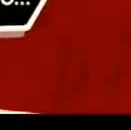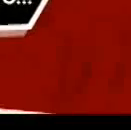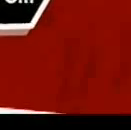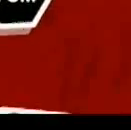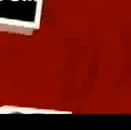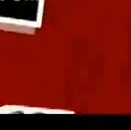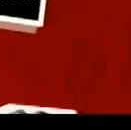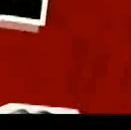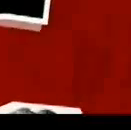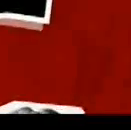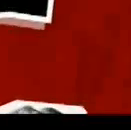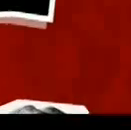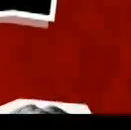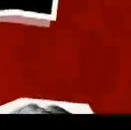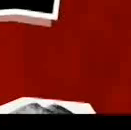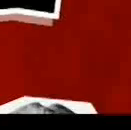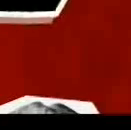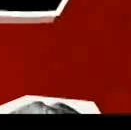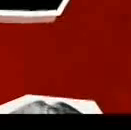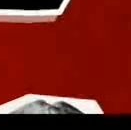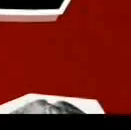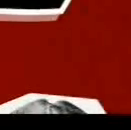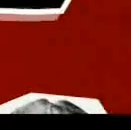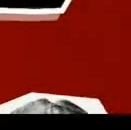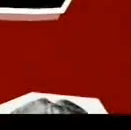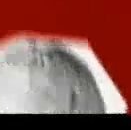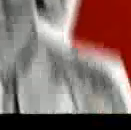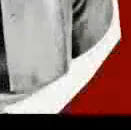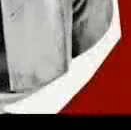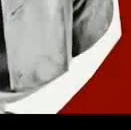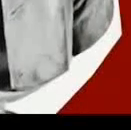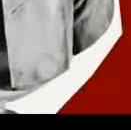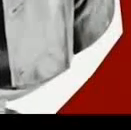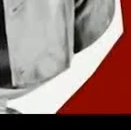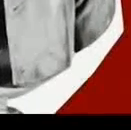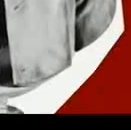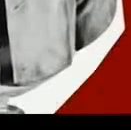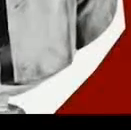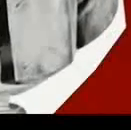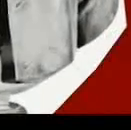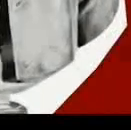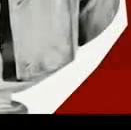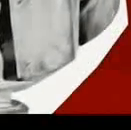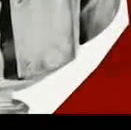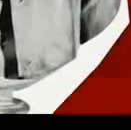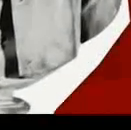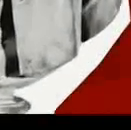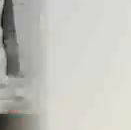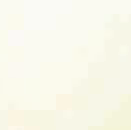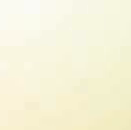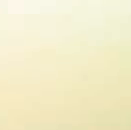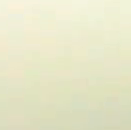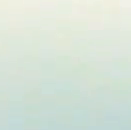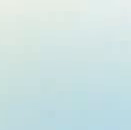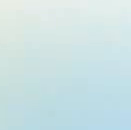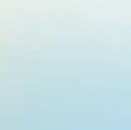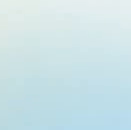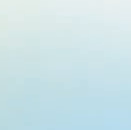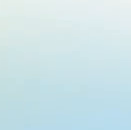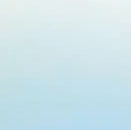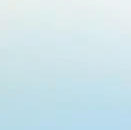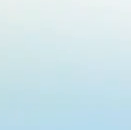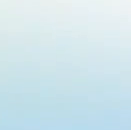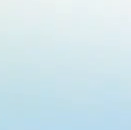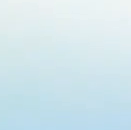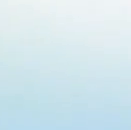que ningún ciudadano sea tan opulento que pueda comprar a otro y ninguno tan pobre que vea la necesidad de donde el cielo